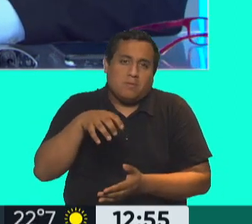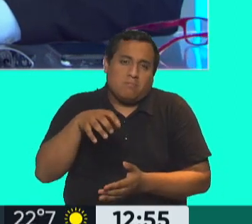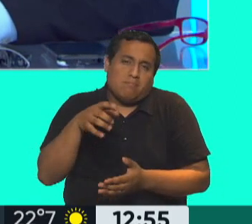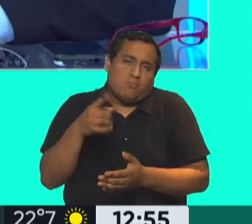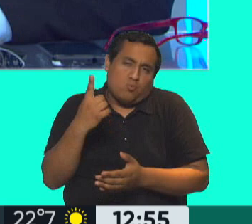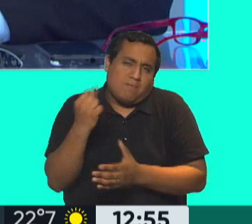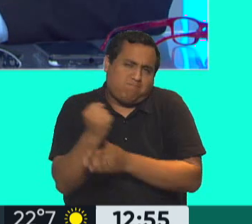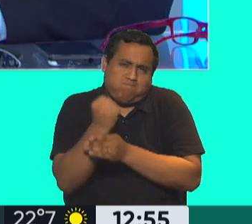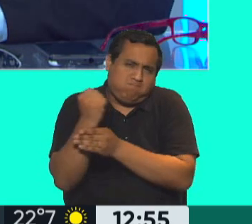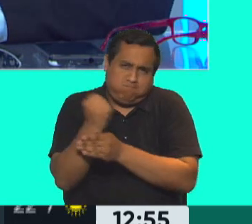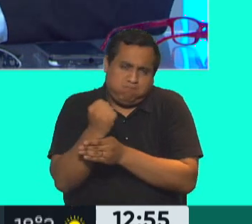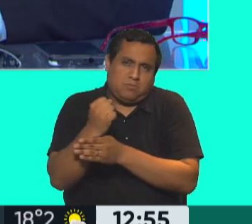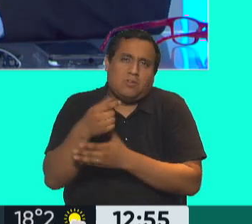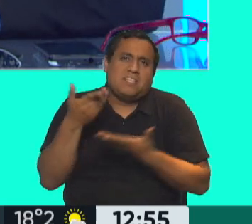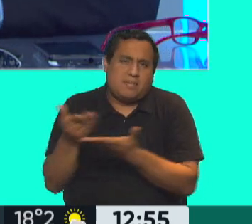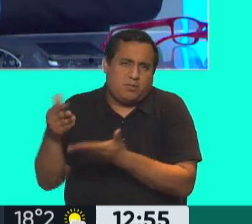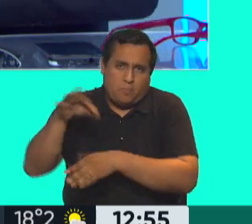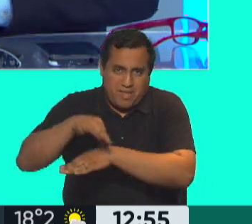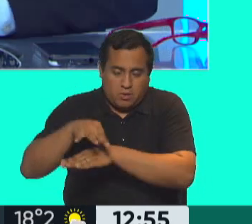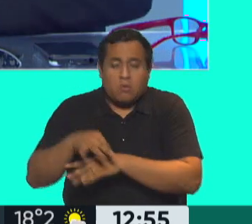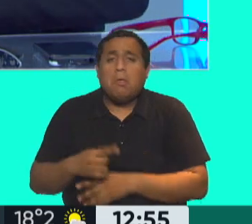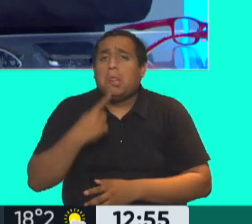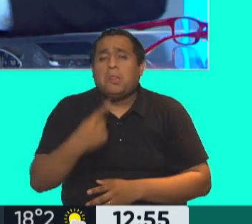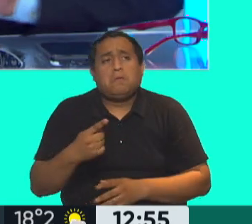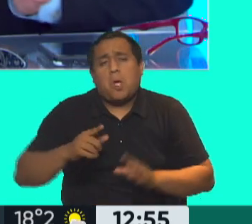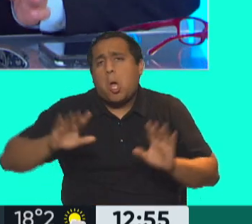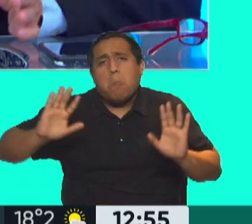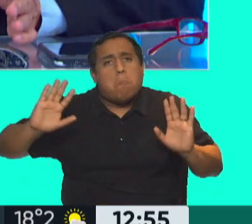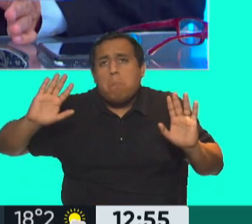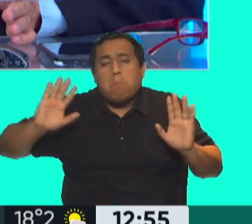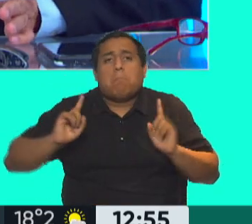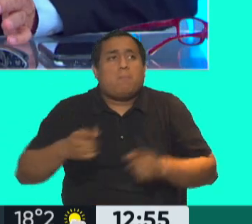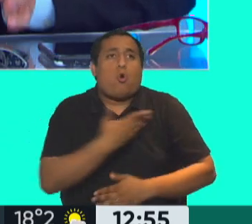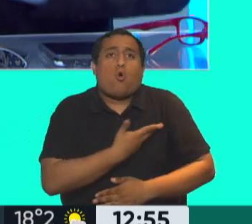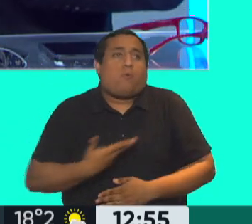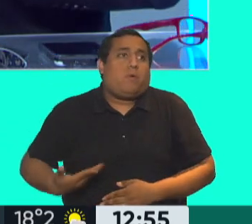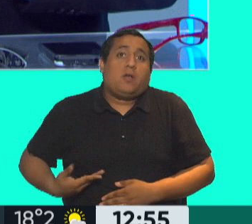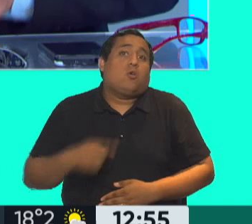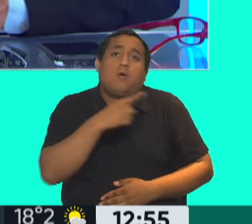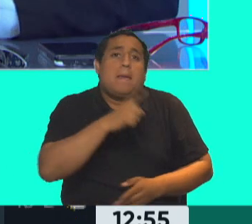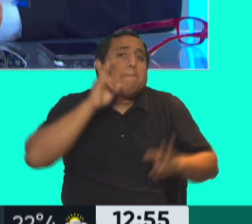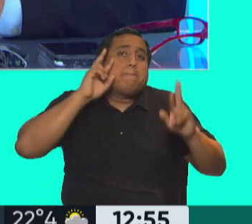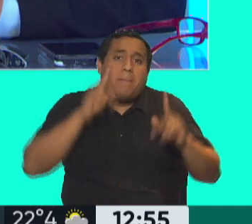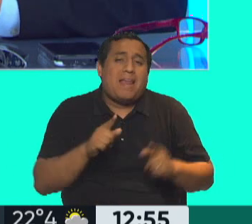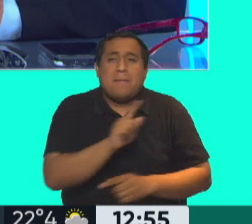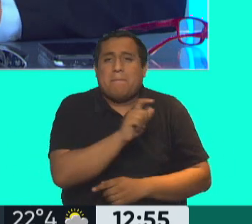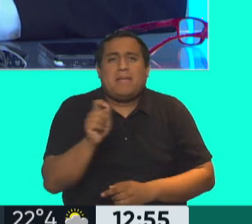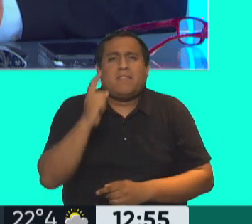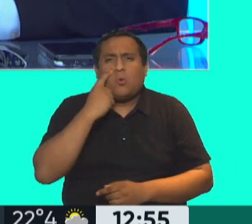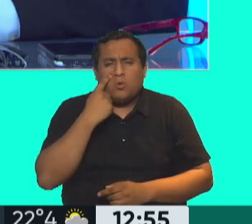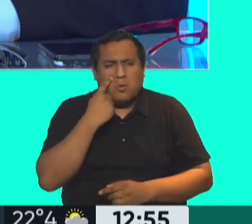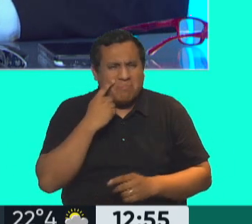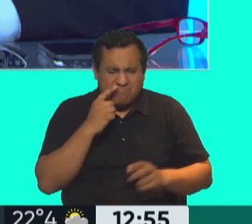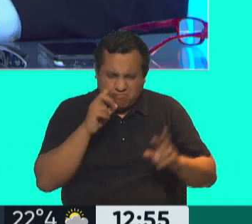sector más importante, dice, bueno, esto surge directamente de la fórmula que el propio gobierno estableció en el mes de junio. ¿Qué es esta